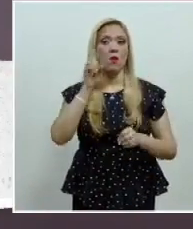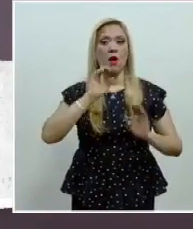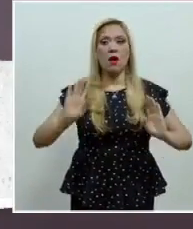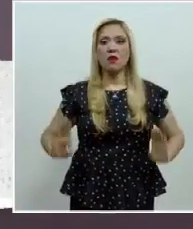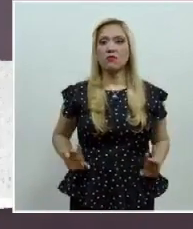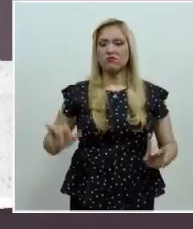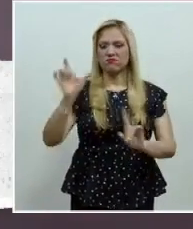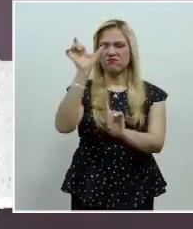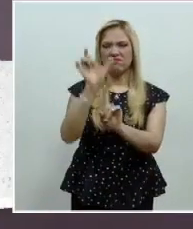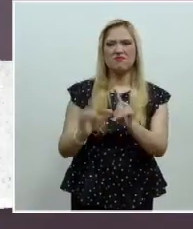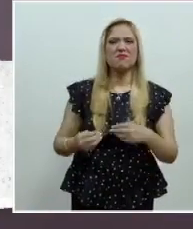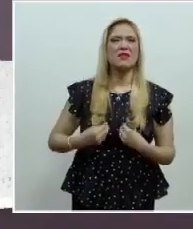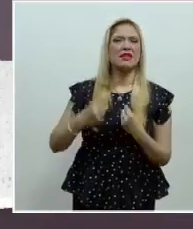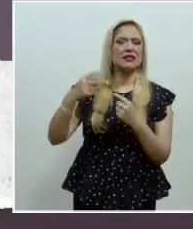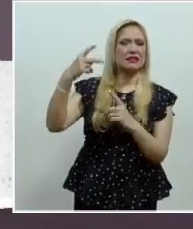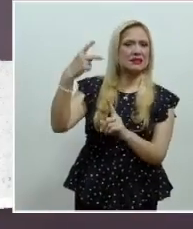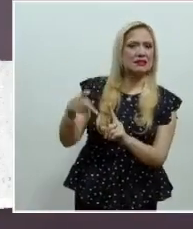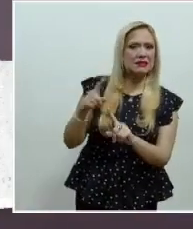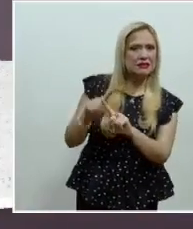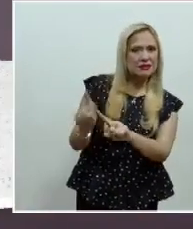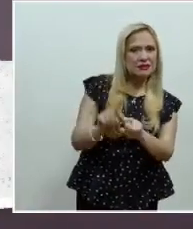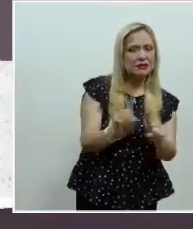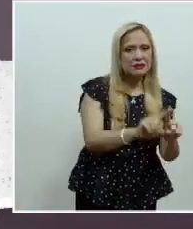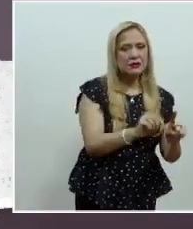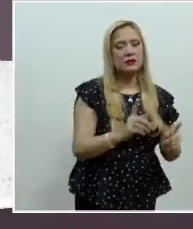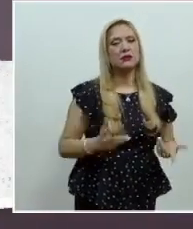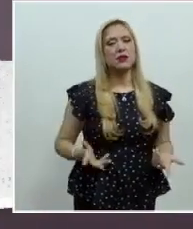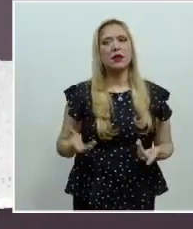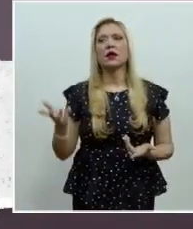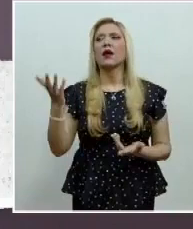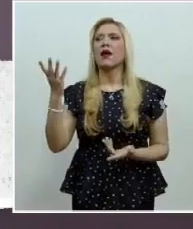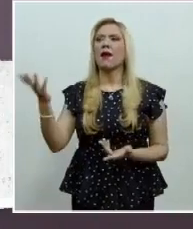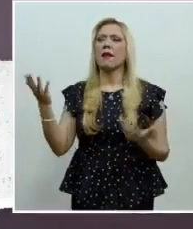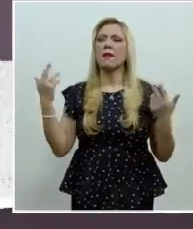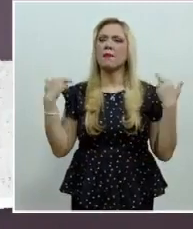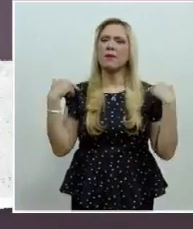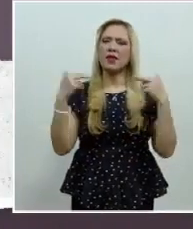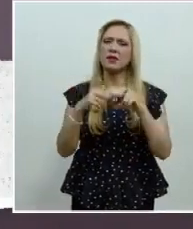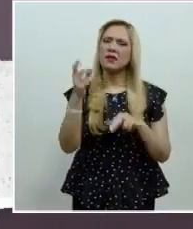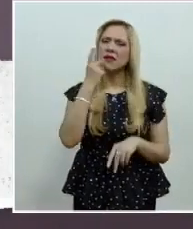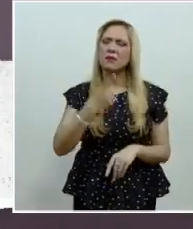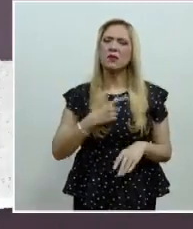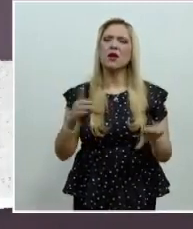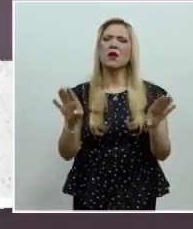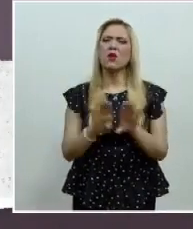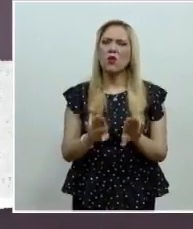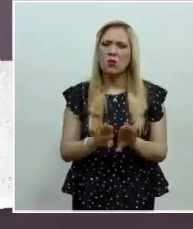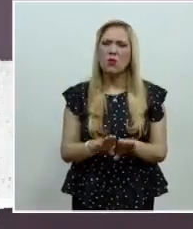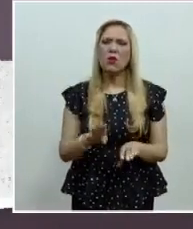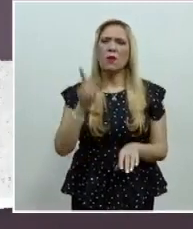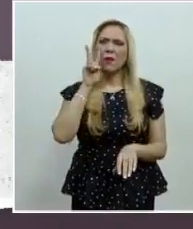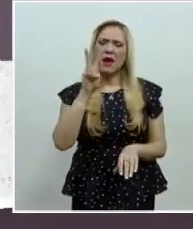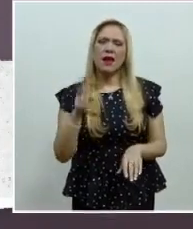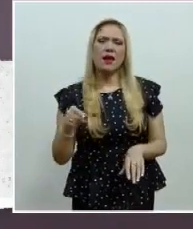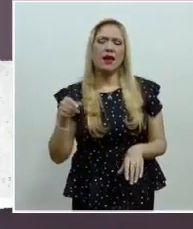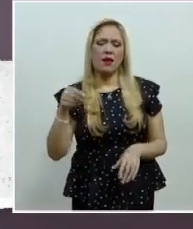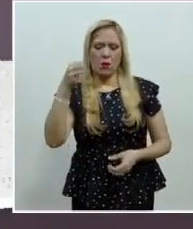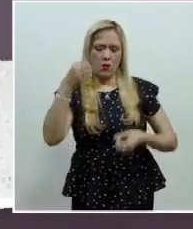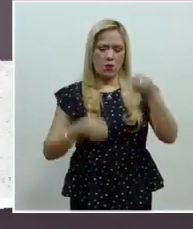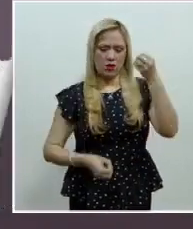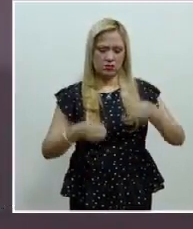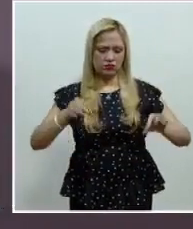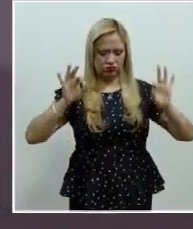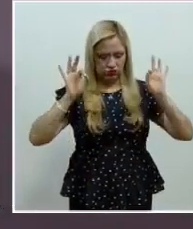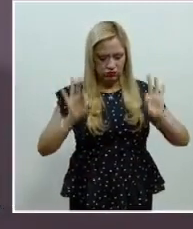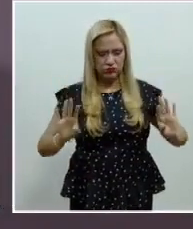género. Maestra, coméntanos un poco cómo impacta o cuál es el aporte de juzgar con